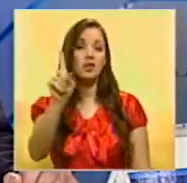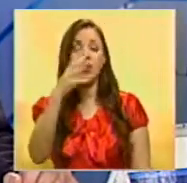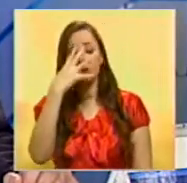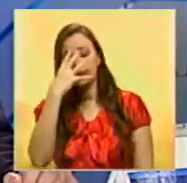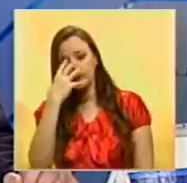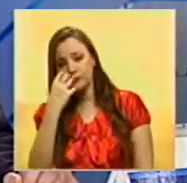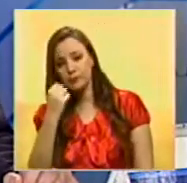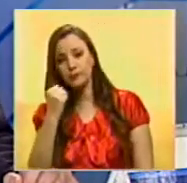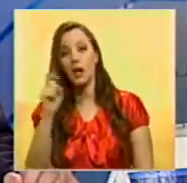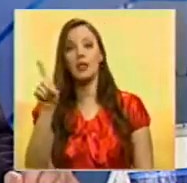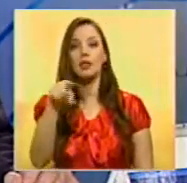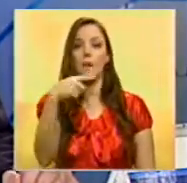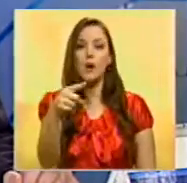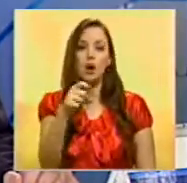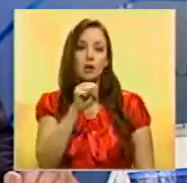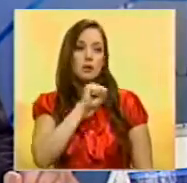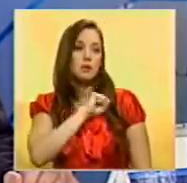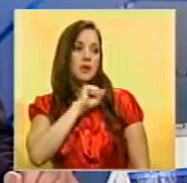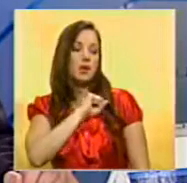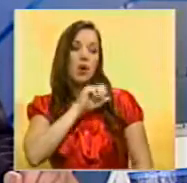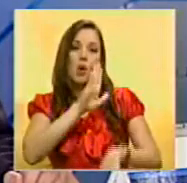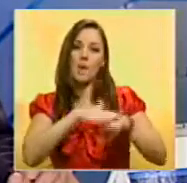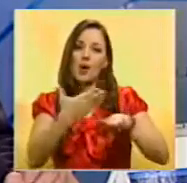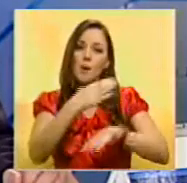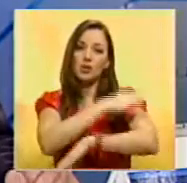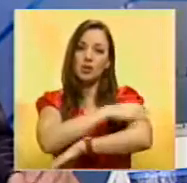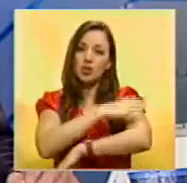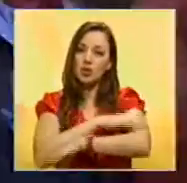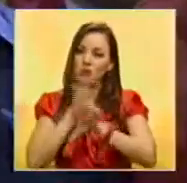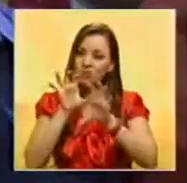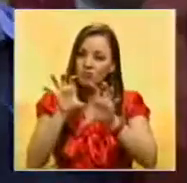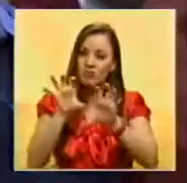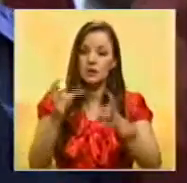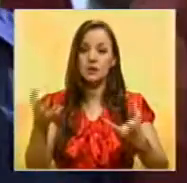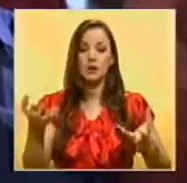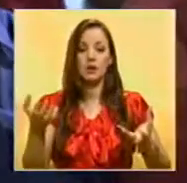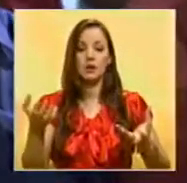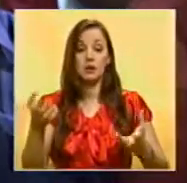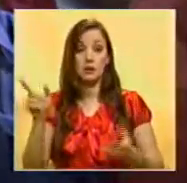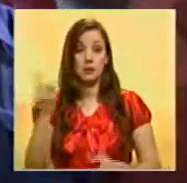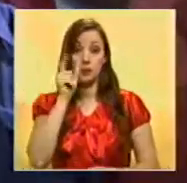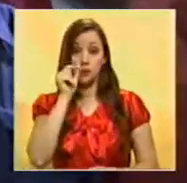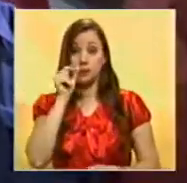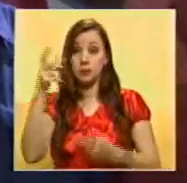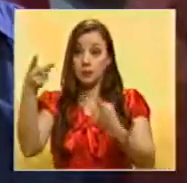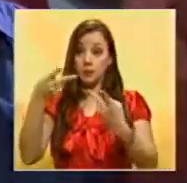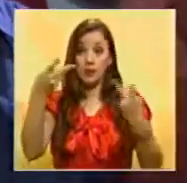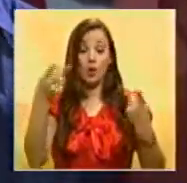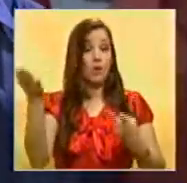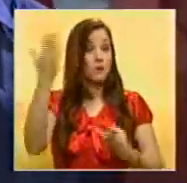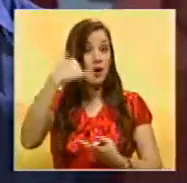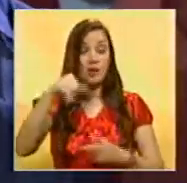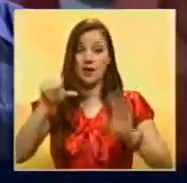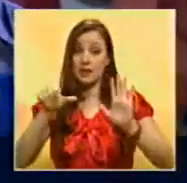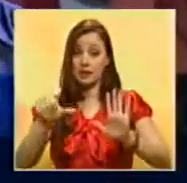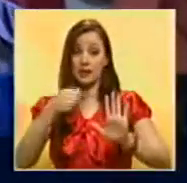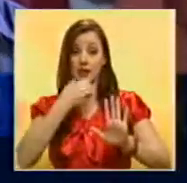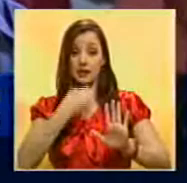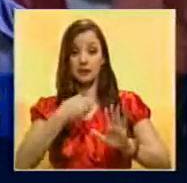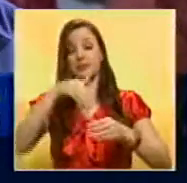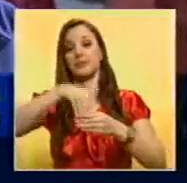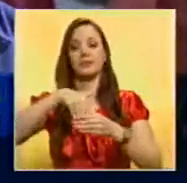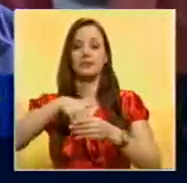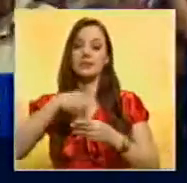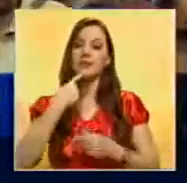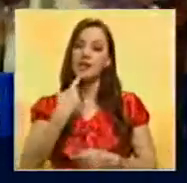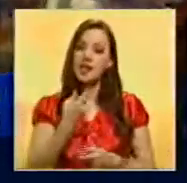ante supuestos planes de la oposición. Oliver Rodríguez nos amplía. El candidato invitó a votar masivamente este 6 de diciembre. Aseveró